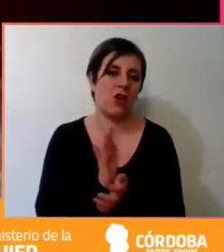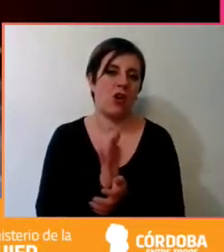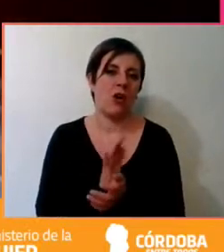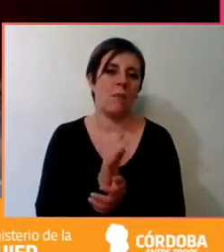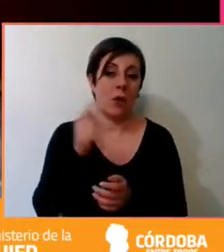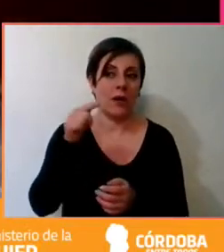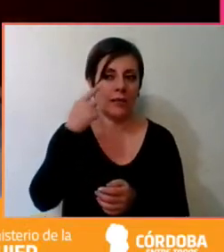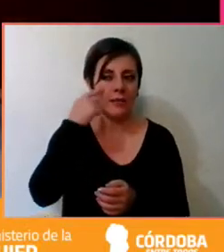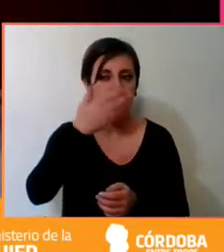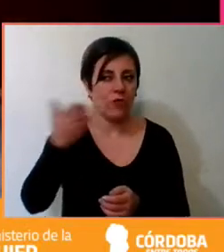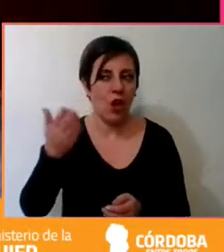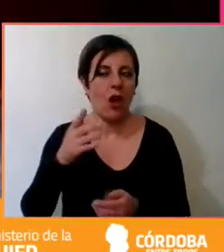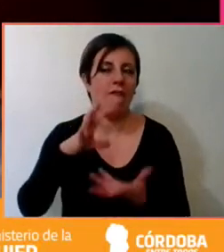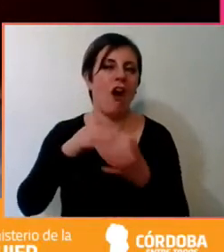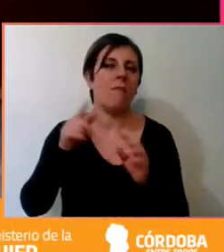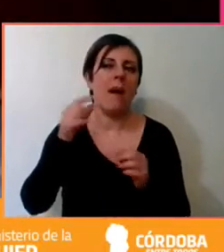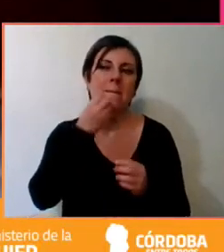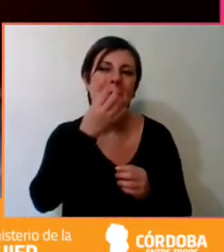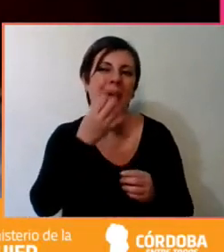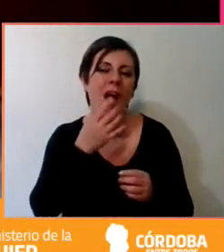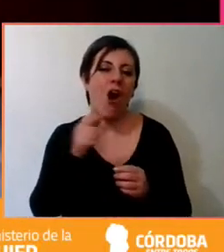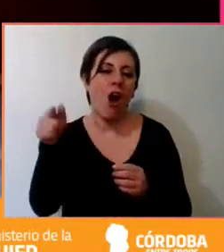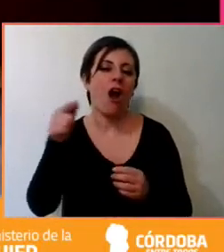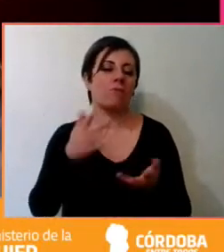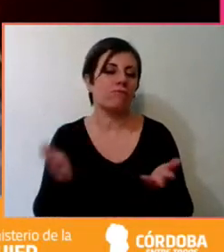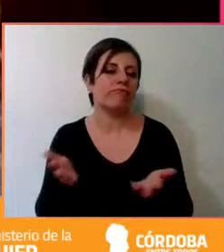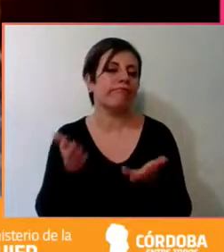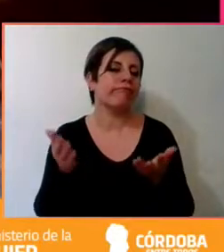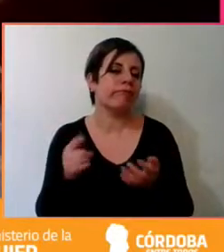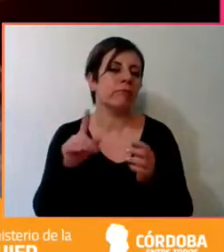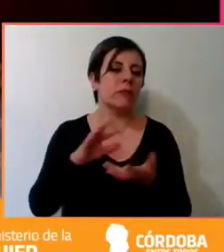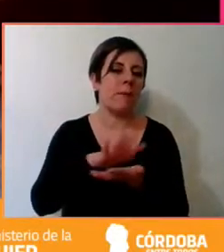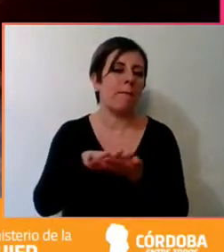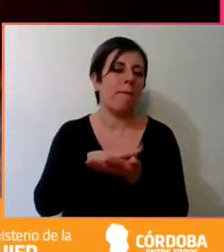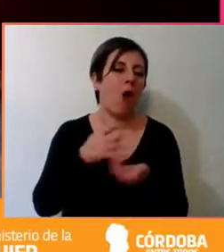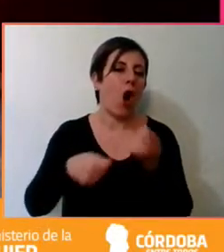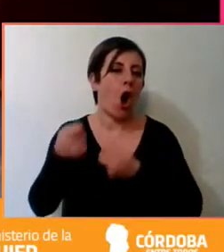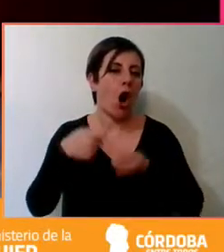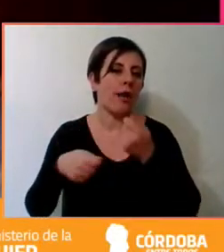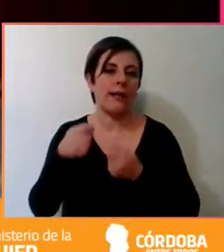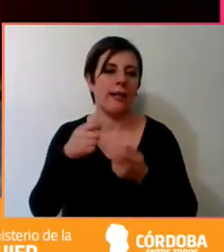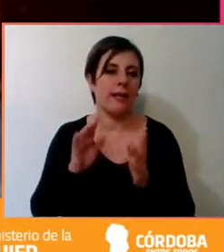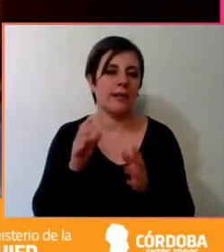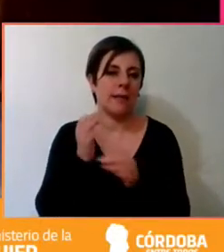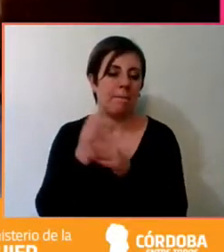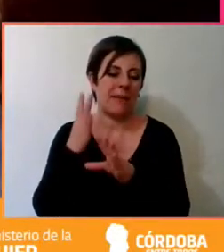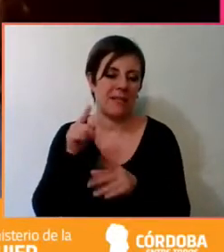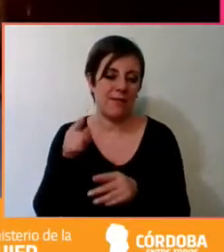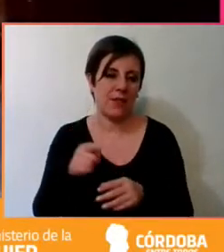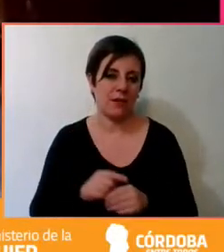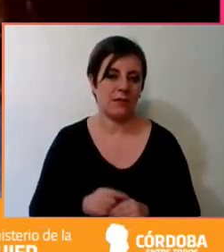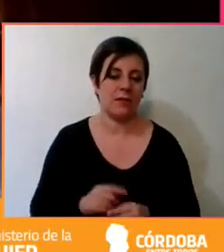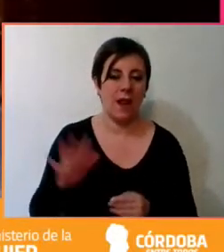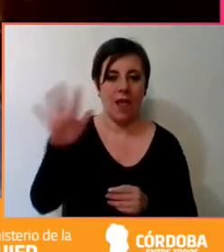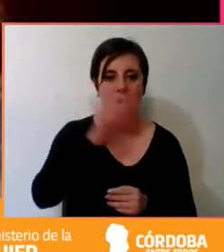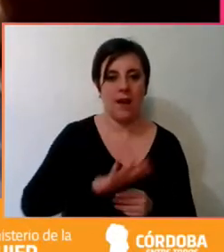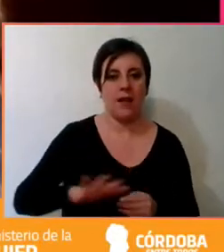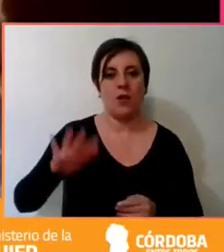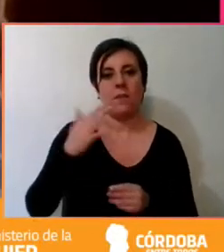visto de mejor manera y sobre el cual se han generado una serie de políticas bastante específicas en nuestra región, sobre todo